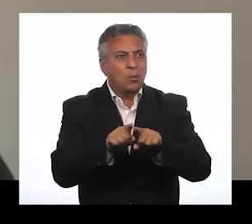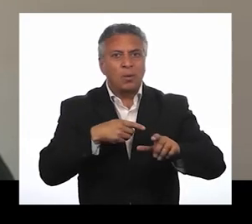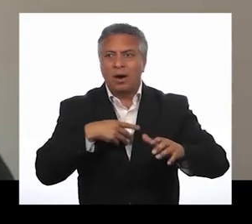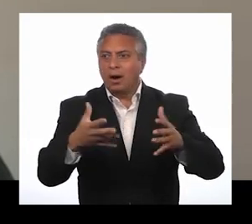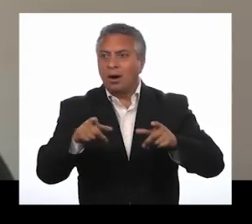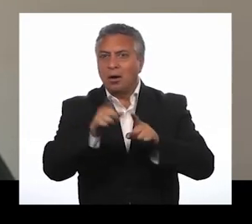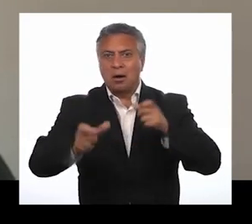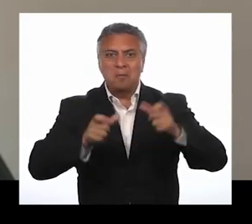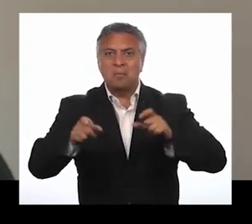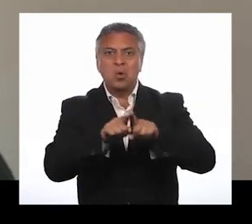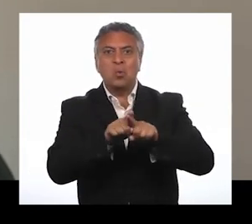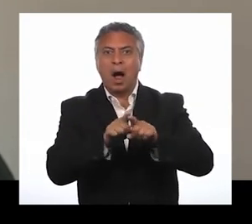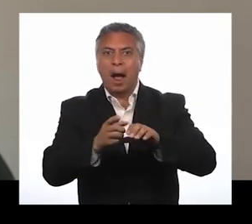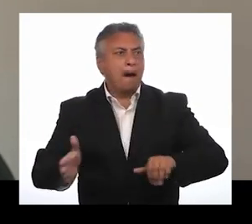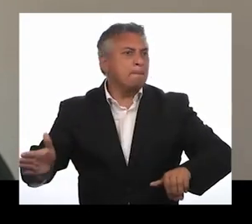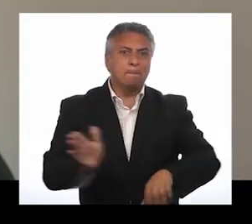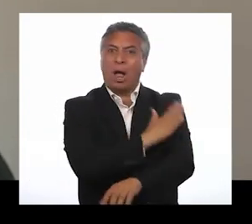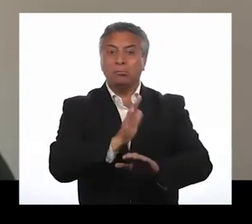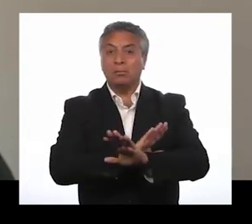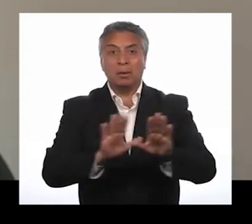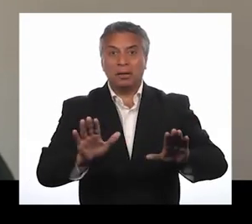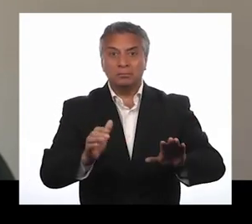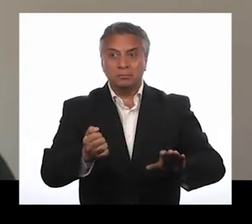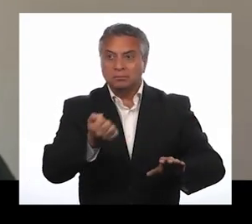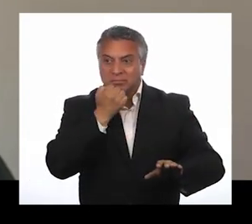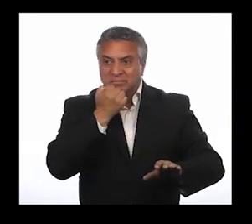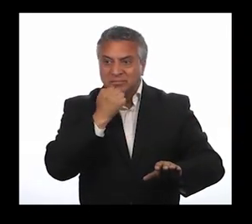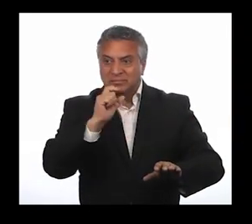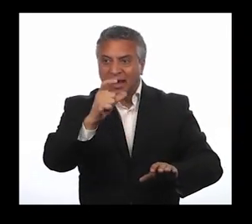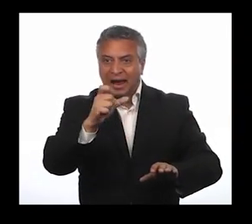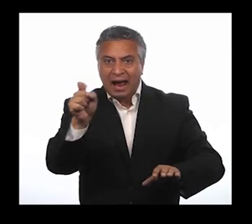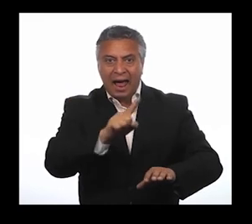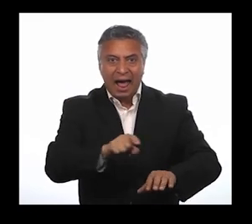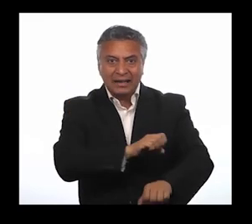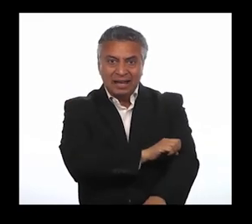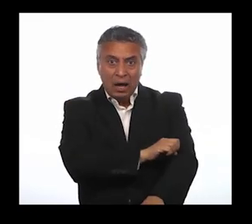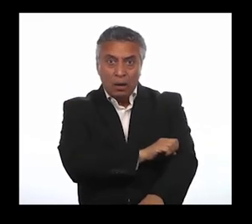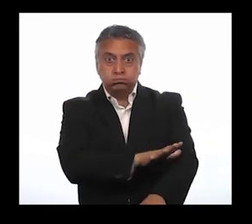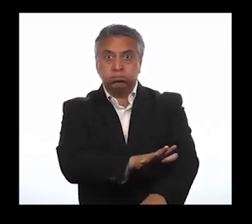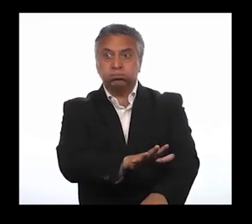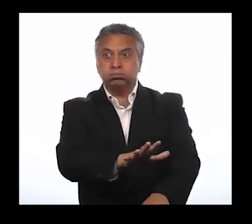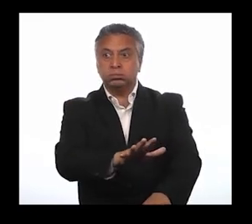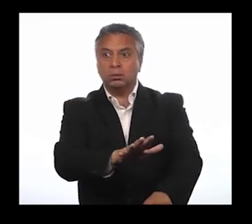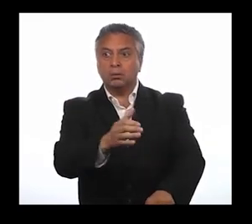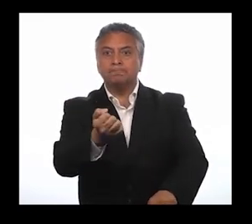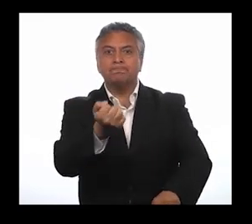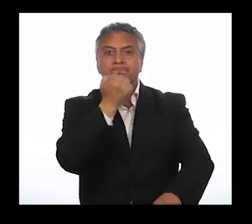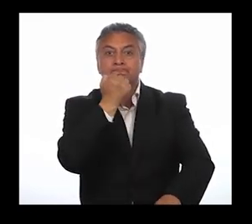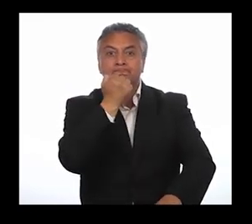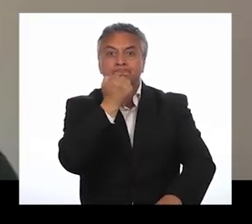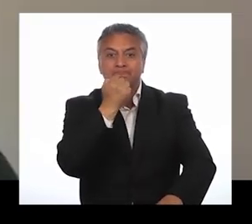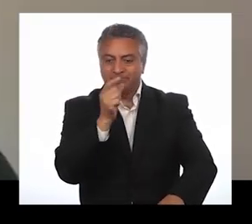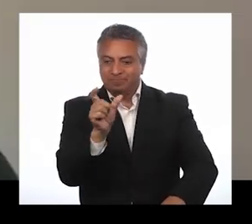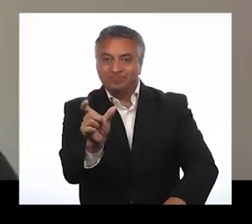llegado alguien pasó a llevarme o algo así, pero después vi que empezó a salir el gas. Vi mi brazo y la lacrimógena estaba